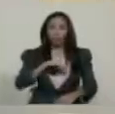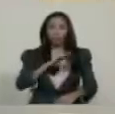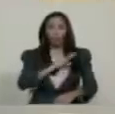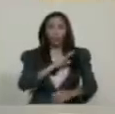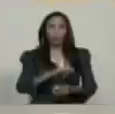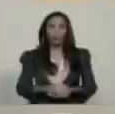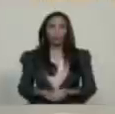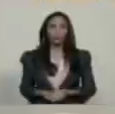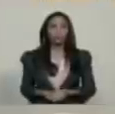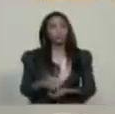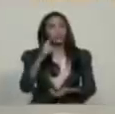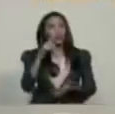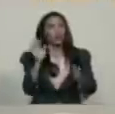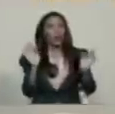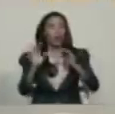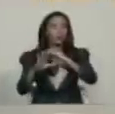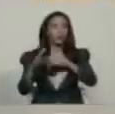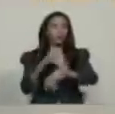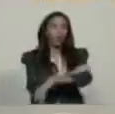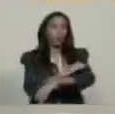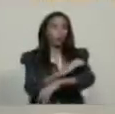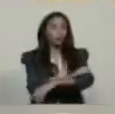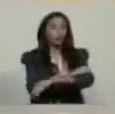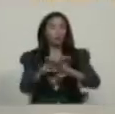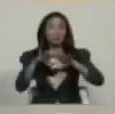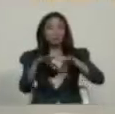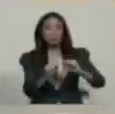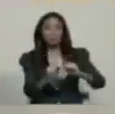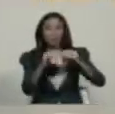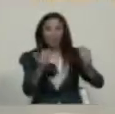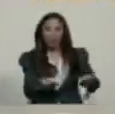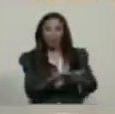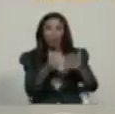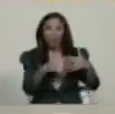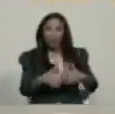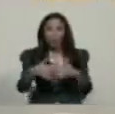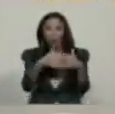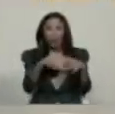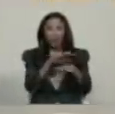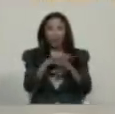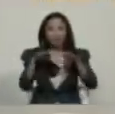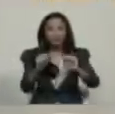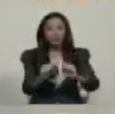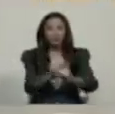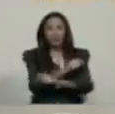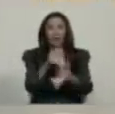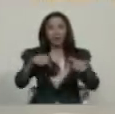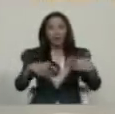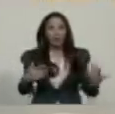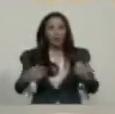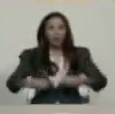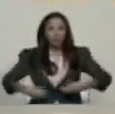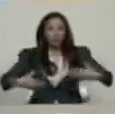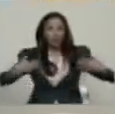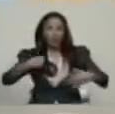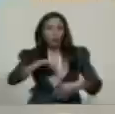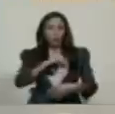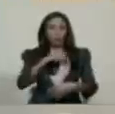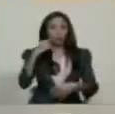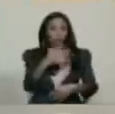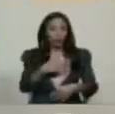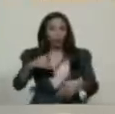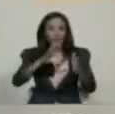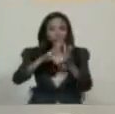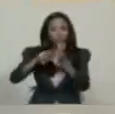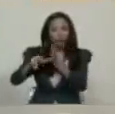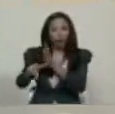ojos de las oligarquías, las derechas y el imperialismo sobre Venezuela, porque ellos quisieran venirse sobre nuestra riqueza y desmembrar, repartirse